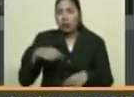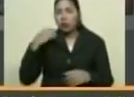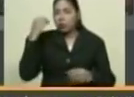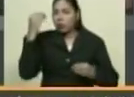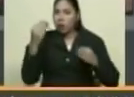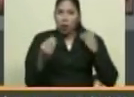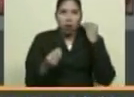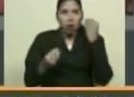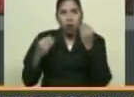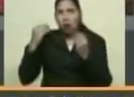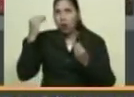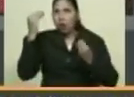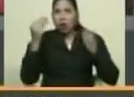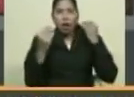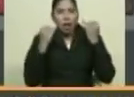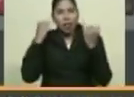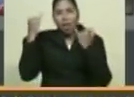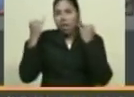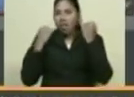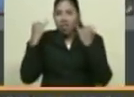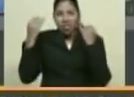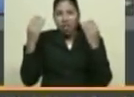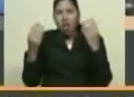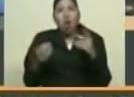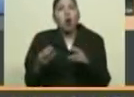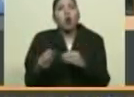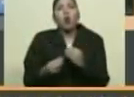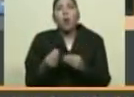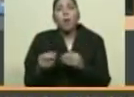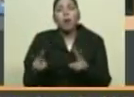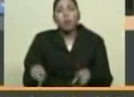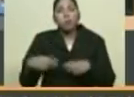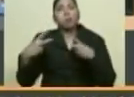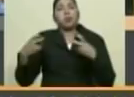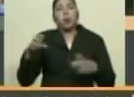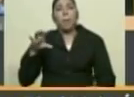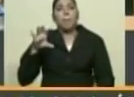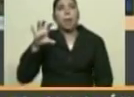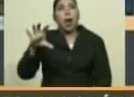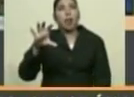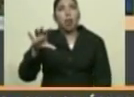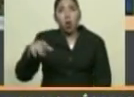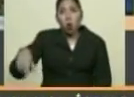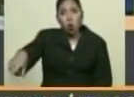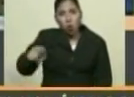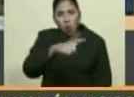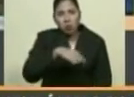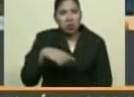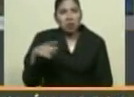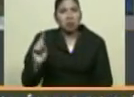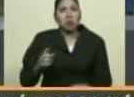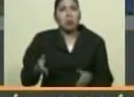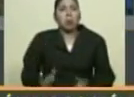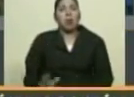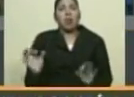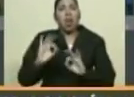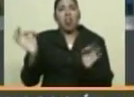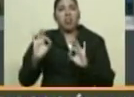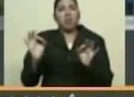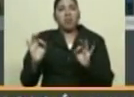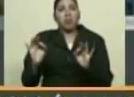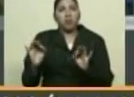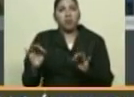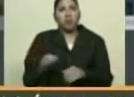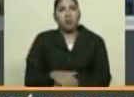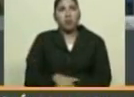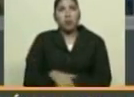Pensar en un gran movimiento para el rescate de la patria. Y ustedes no, la mayoría no habían nacido, muchachos y muchachas.